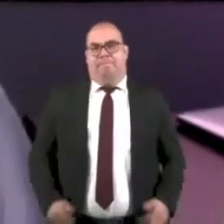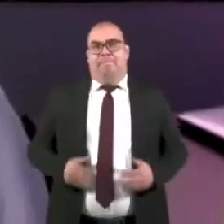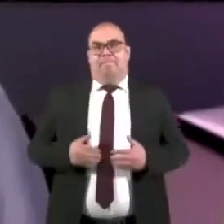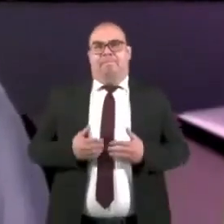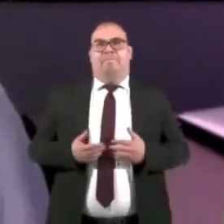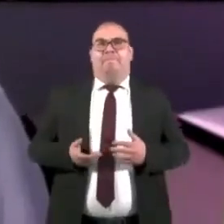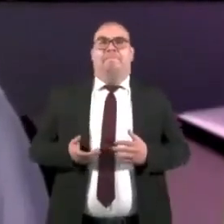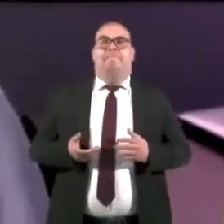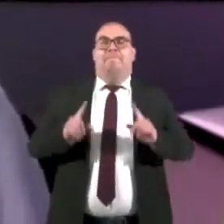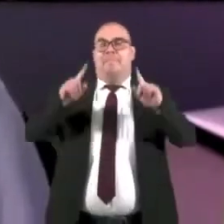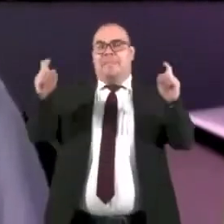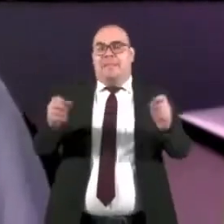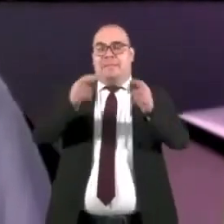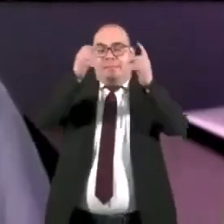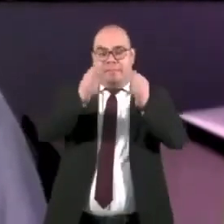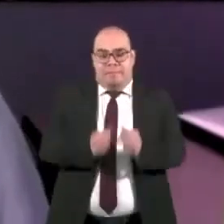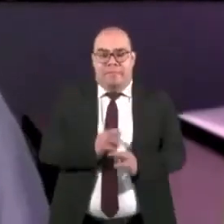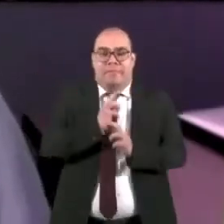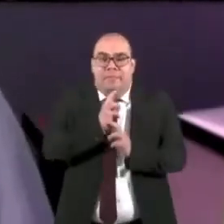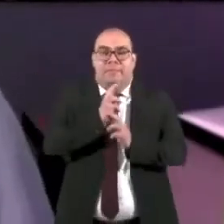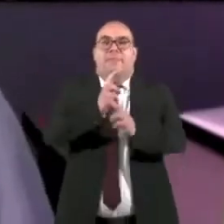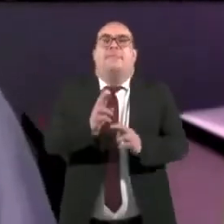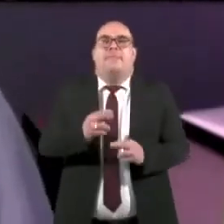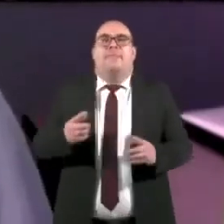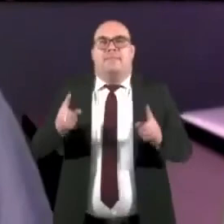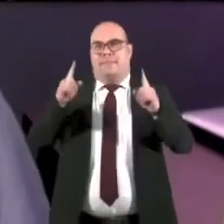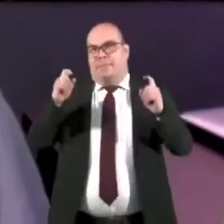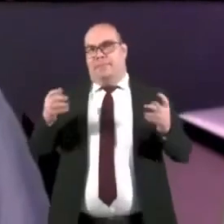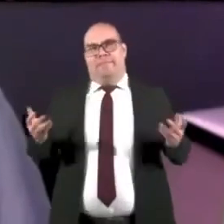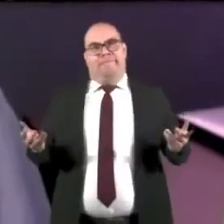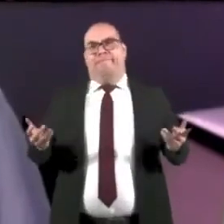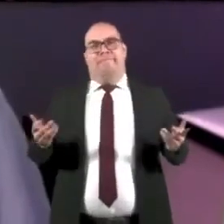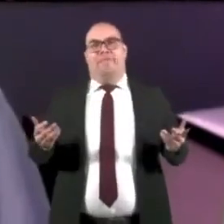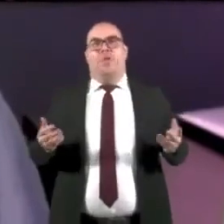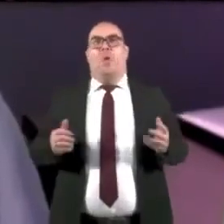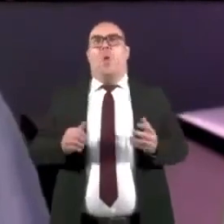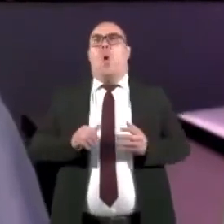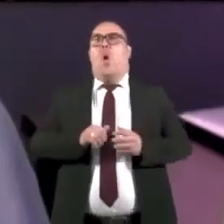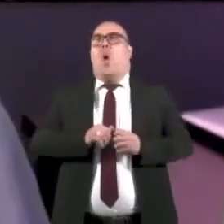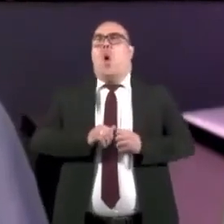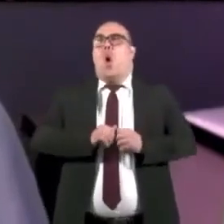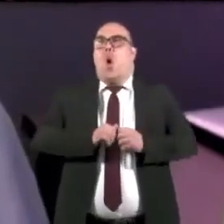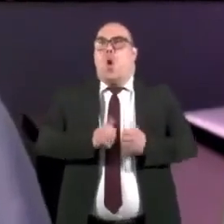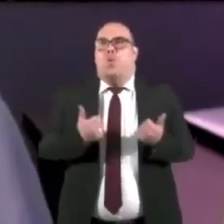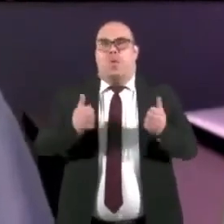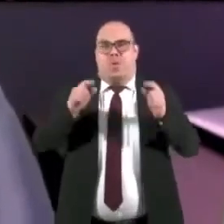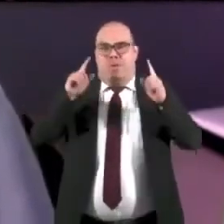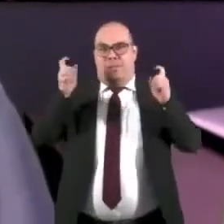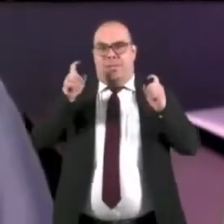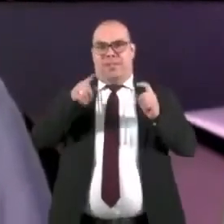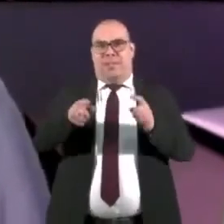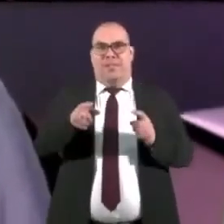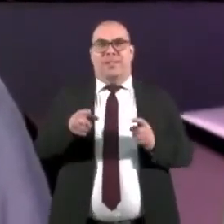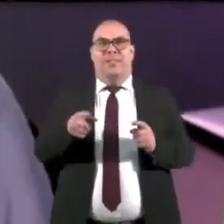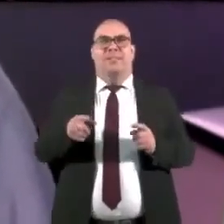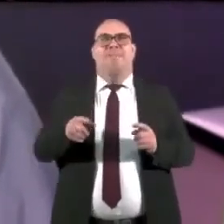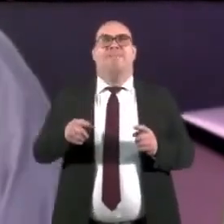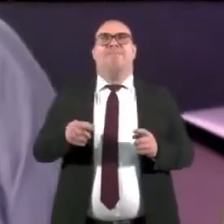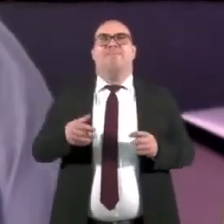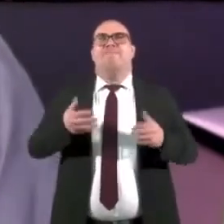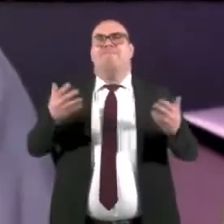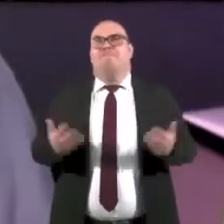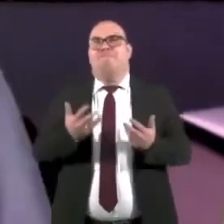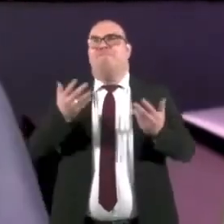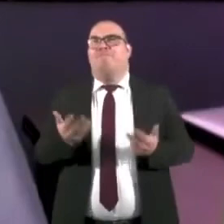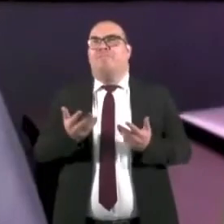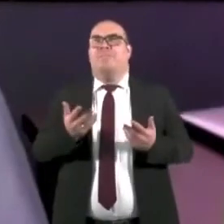Y más que cifra, la vida humana, ¿cómo llevar esto en cifras? Las cifras no reflejan. Aquí